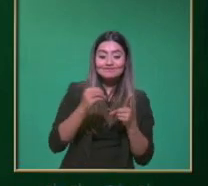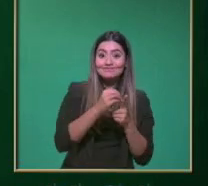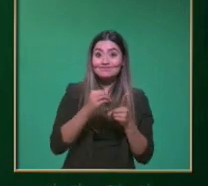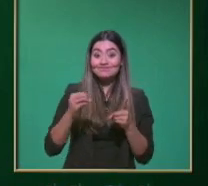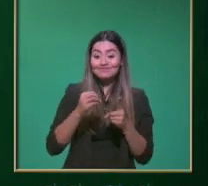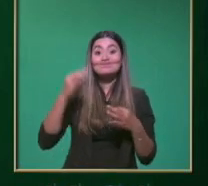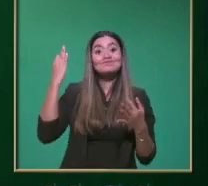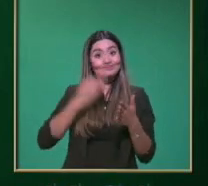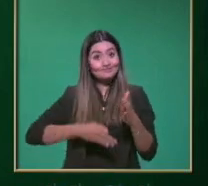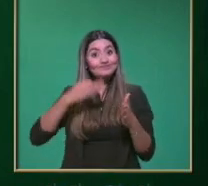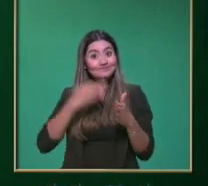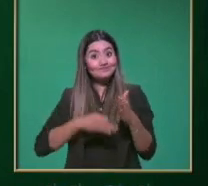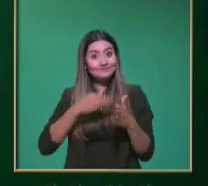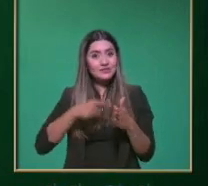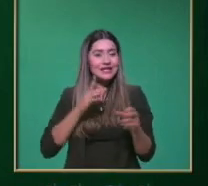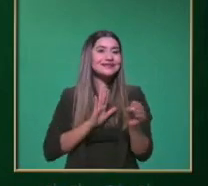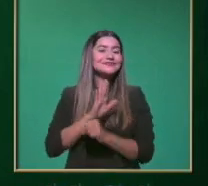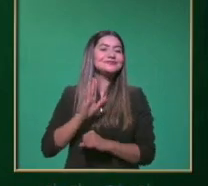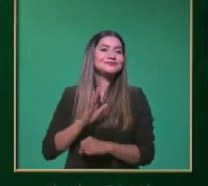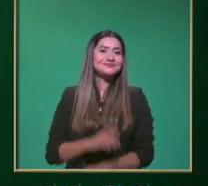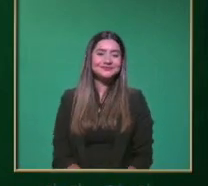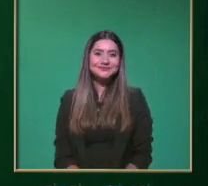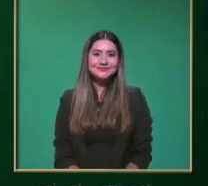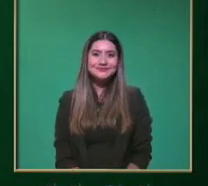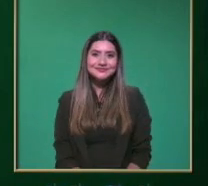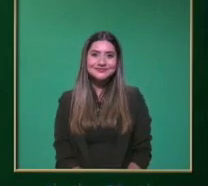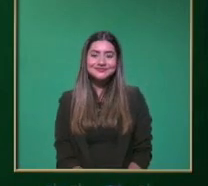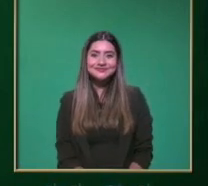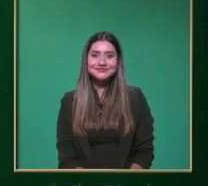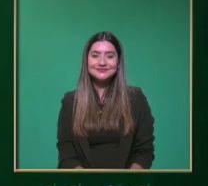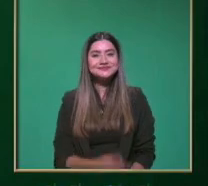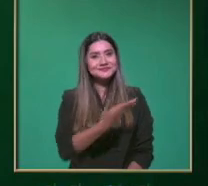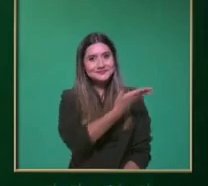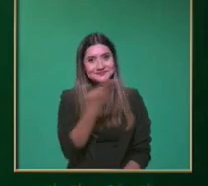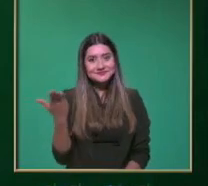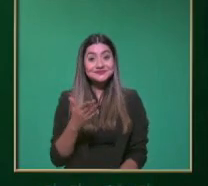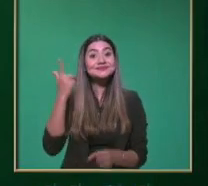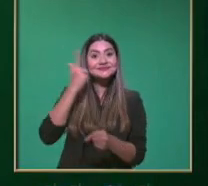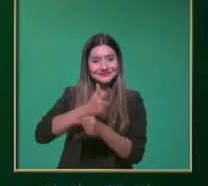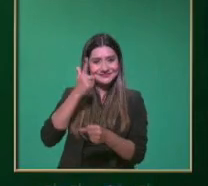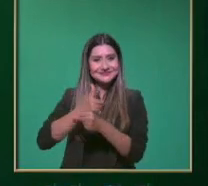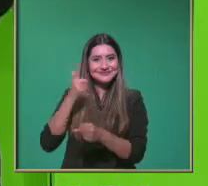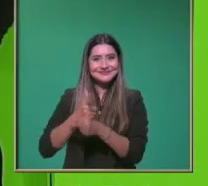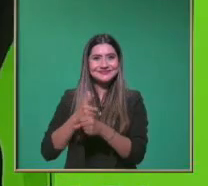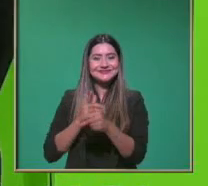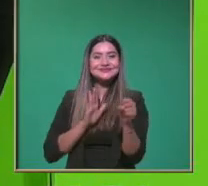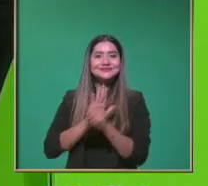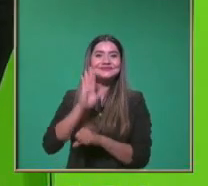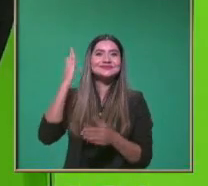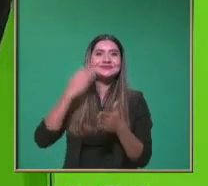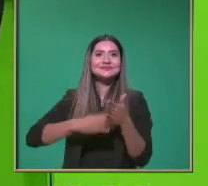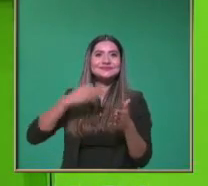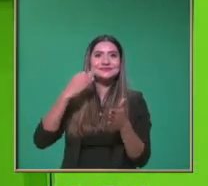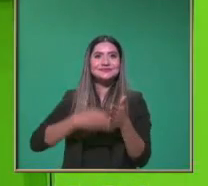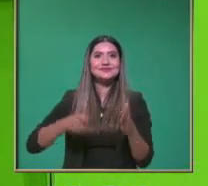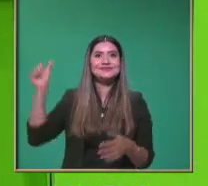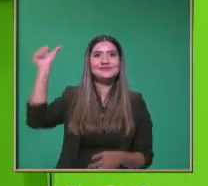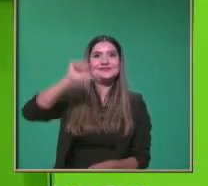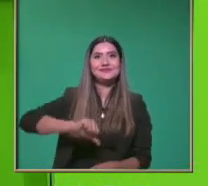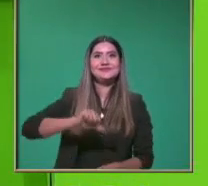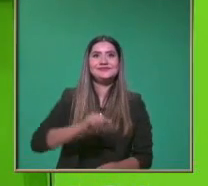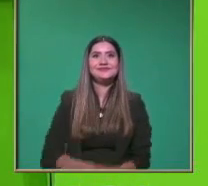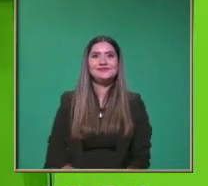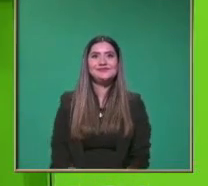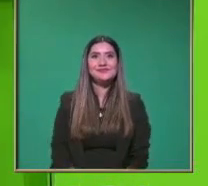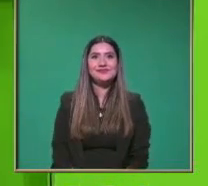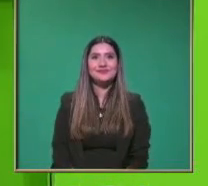ver qué letra es la que le falta para que ustedes se den cuenta qué letra vamos a ver el día de hoy. Pero